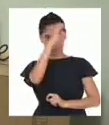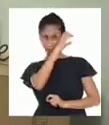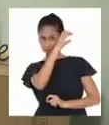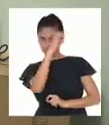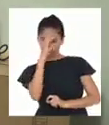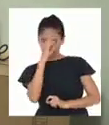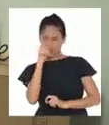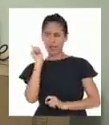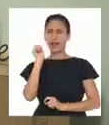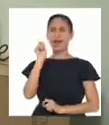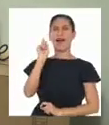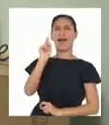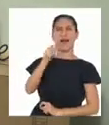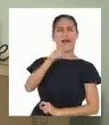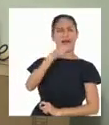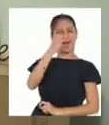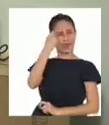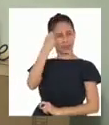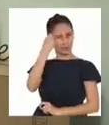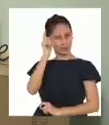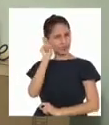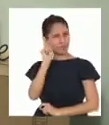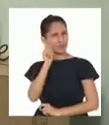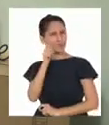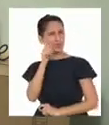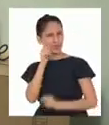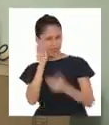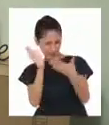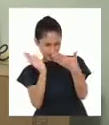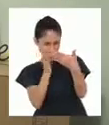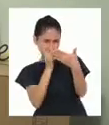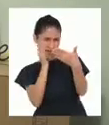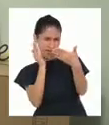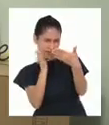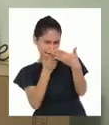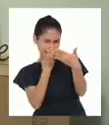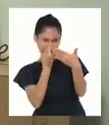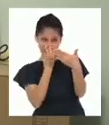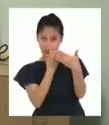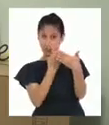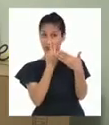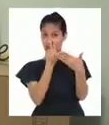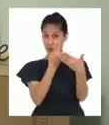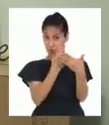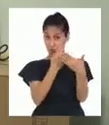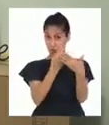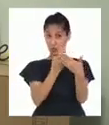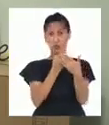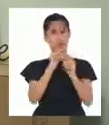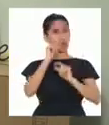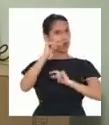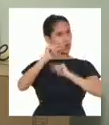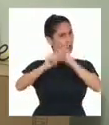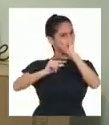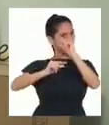Ok, ya se estaba dando un avance en el derecho al sufragio.